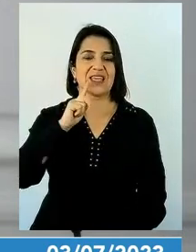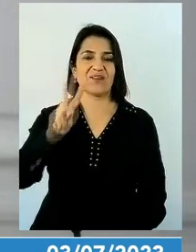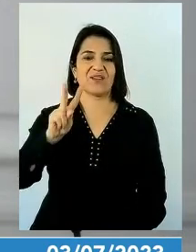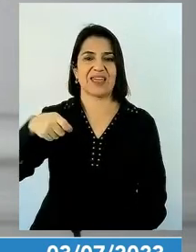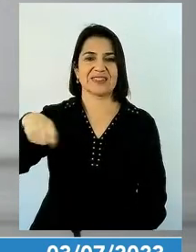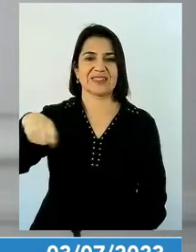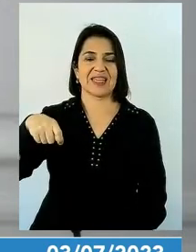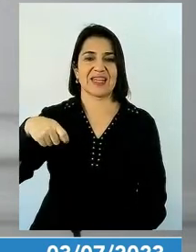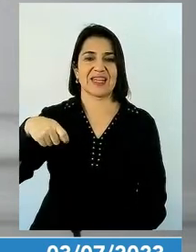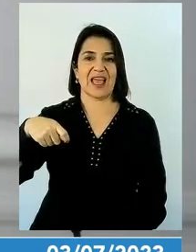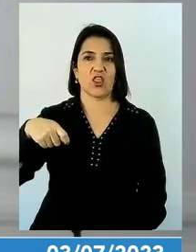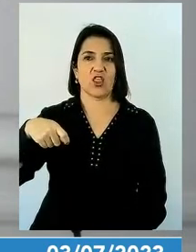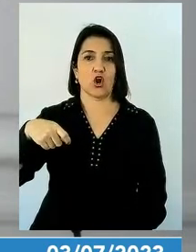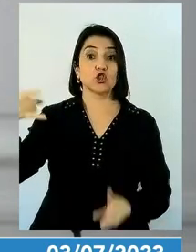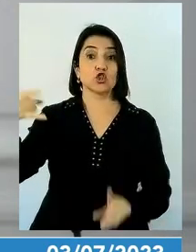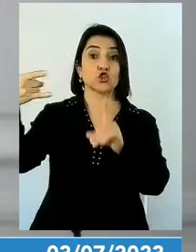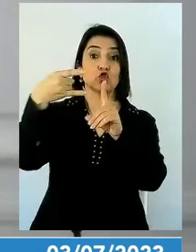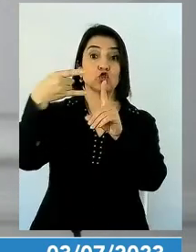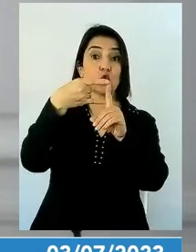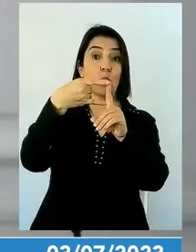favor.